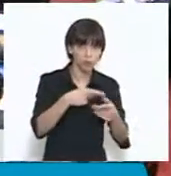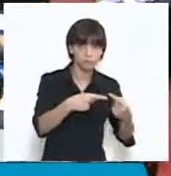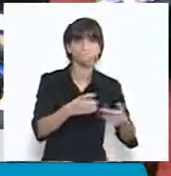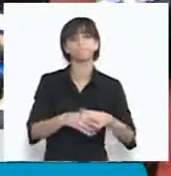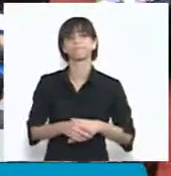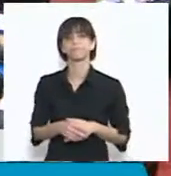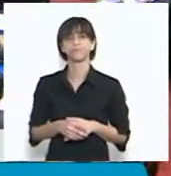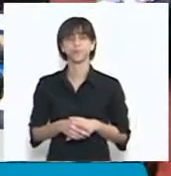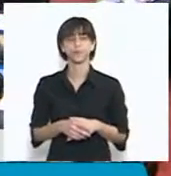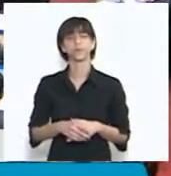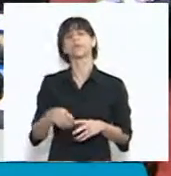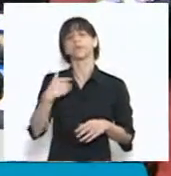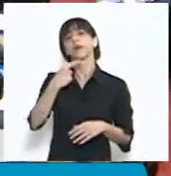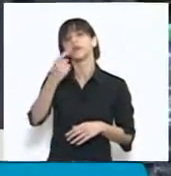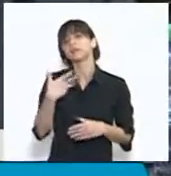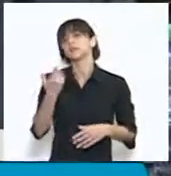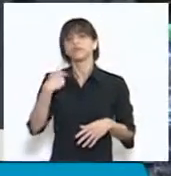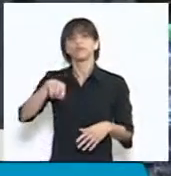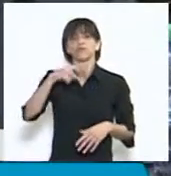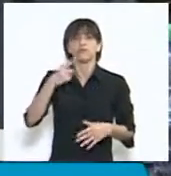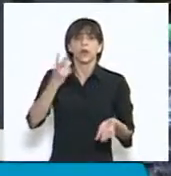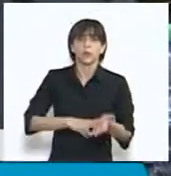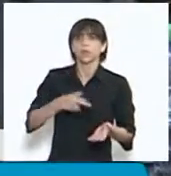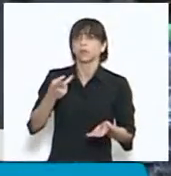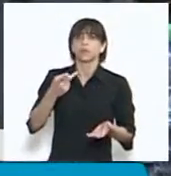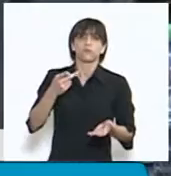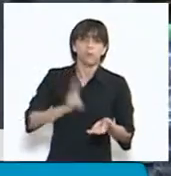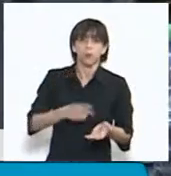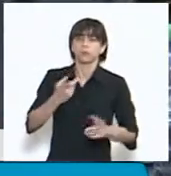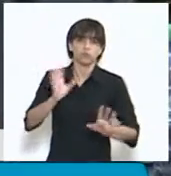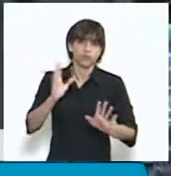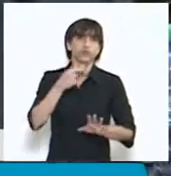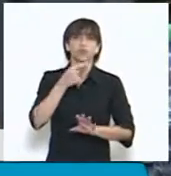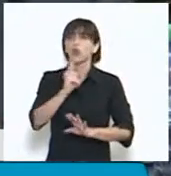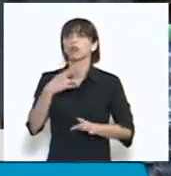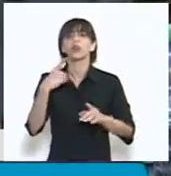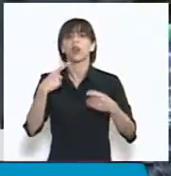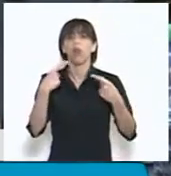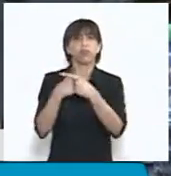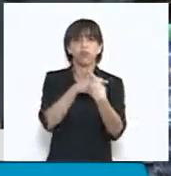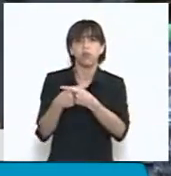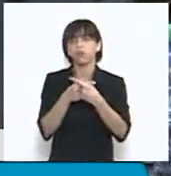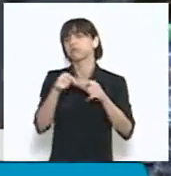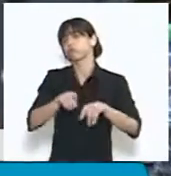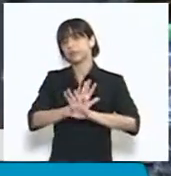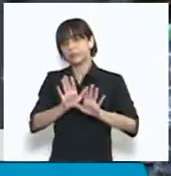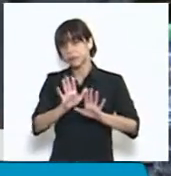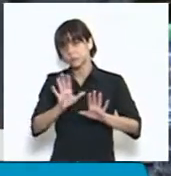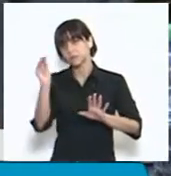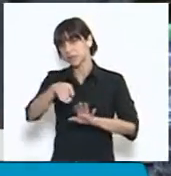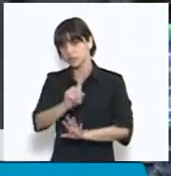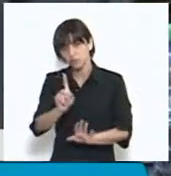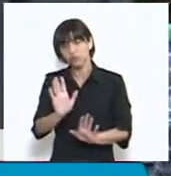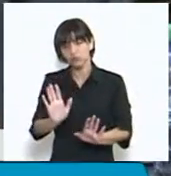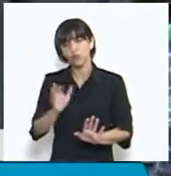procurar tener cuidado de no caer en los pocos minutos en discusiones de coyuntura. Lo primero que le